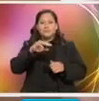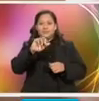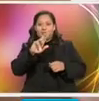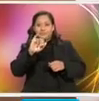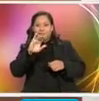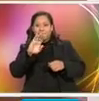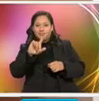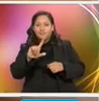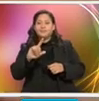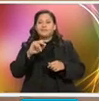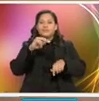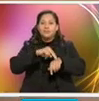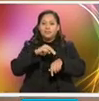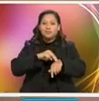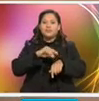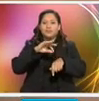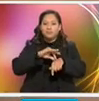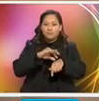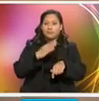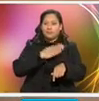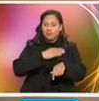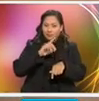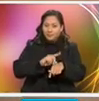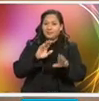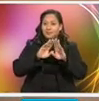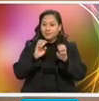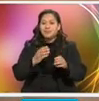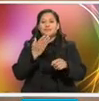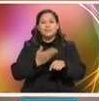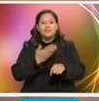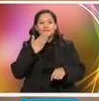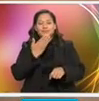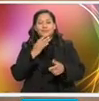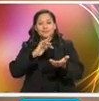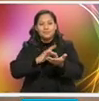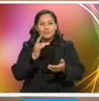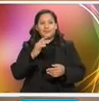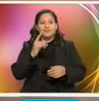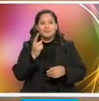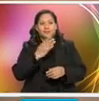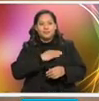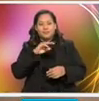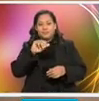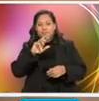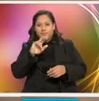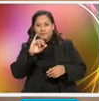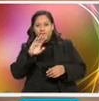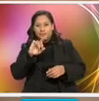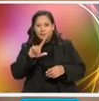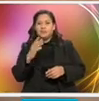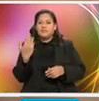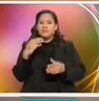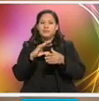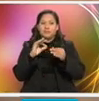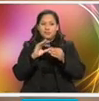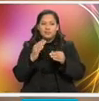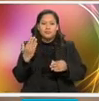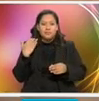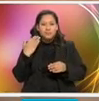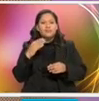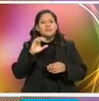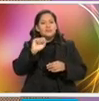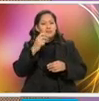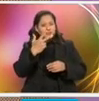Maribel Yáñez, nuestra nutrióloga, buenos días, ¿cómo estás? Hola, muy bien, gracias. Qué bueno, Maribel. Oye, Maribel, me contabas un dato hace rato,